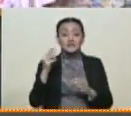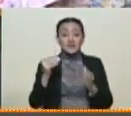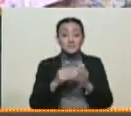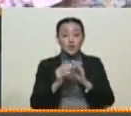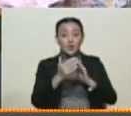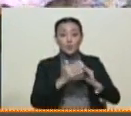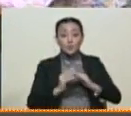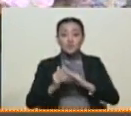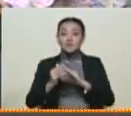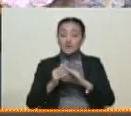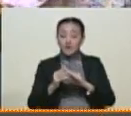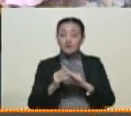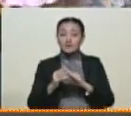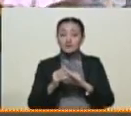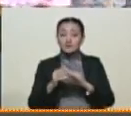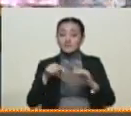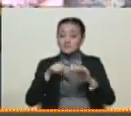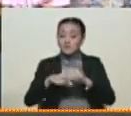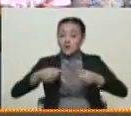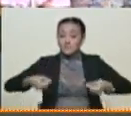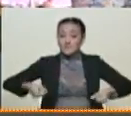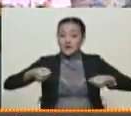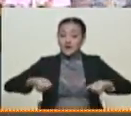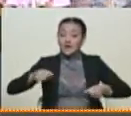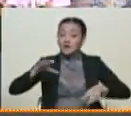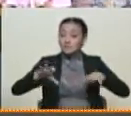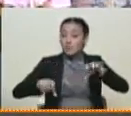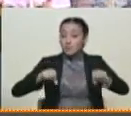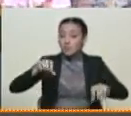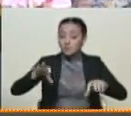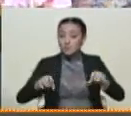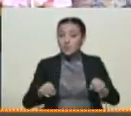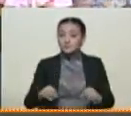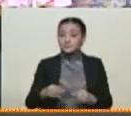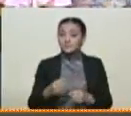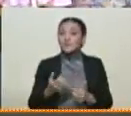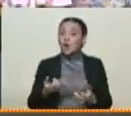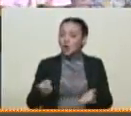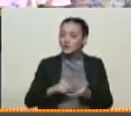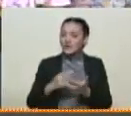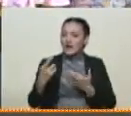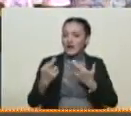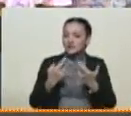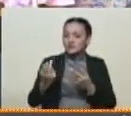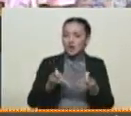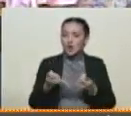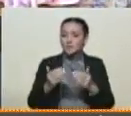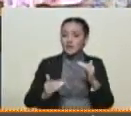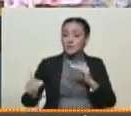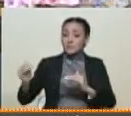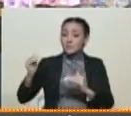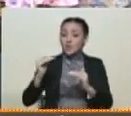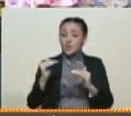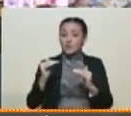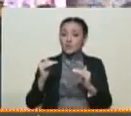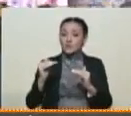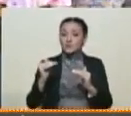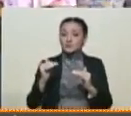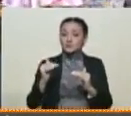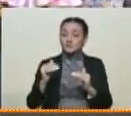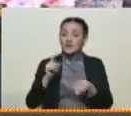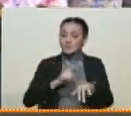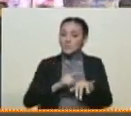montar el mercado comunitario para acercar y reconstruir las relaciones económicas. Pero luego está el mediano y largo